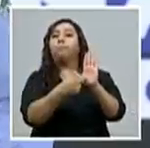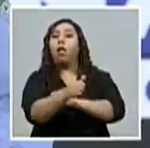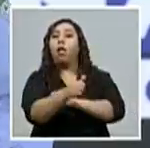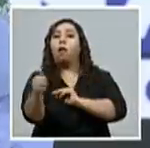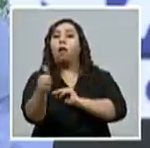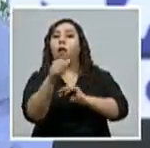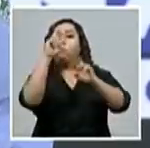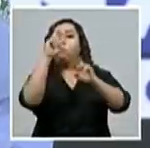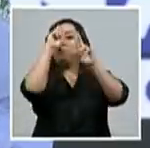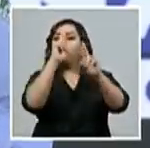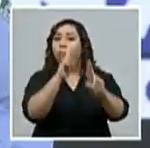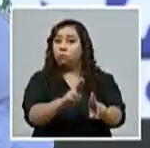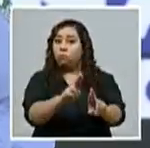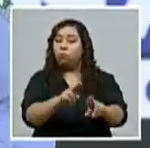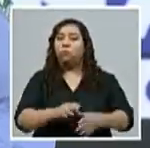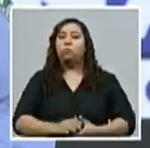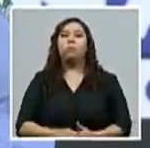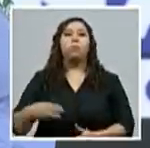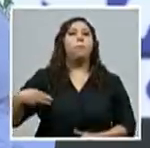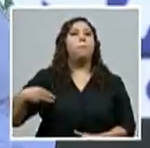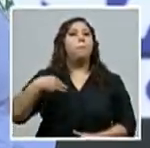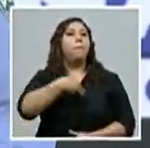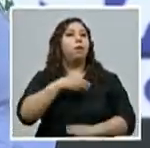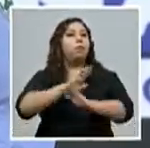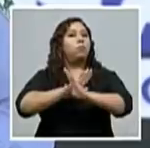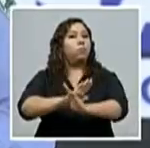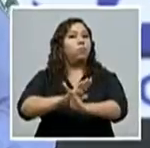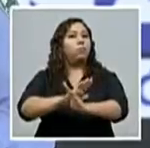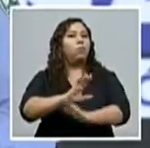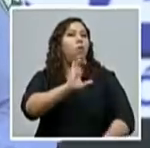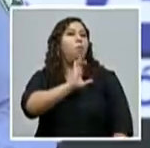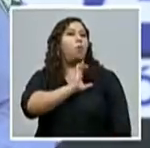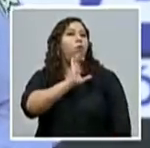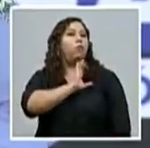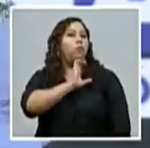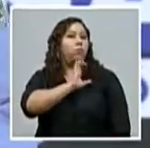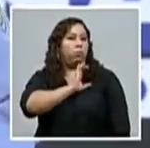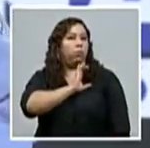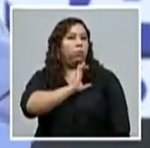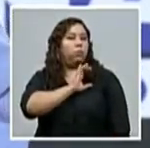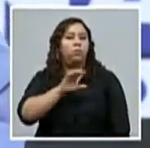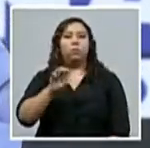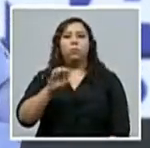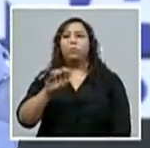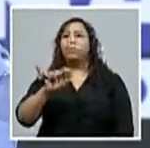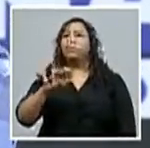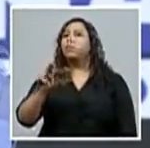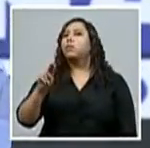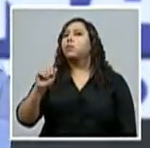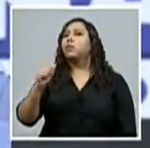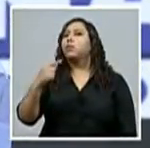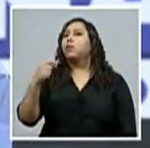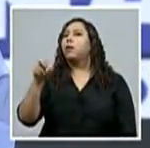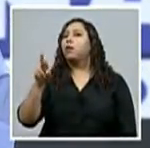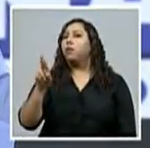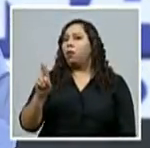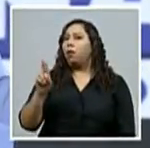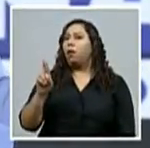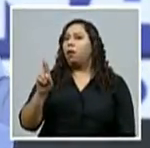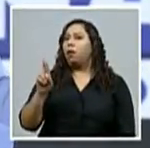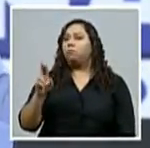Estado, el Despacho de Seguridad, a través de la Policía Nacional de Honduras y en el marco de gestión de riesgo SINAGER,